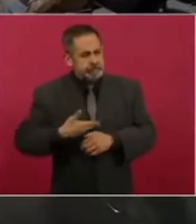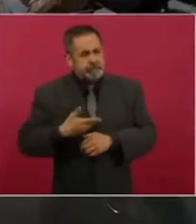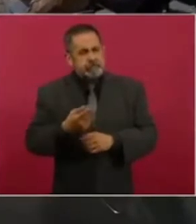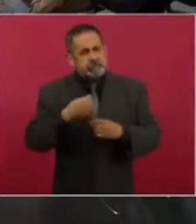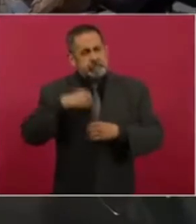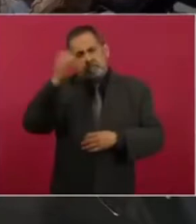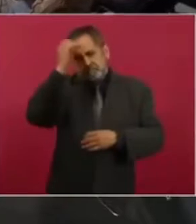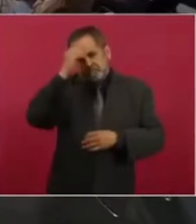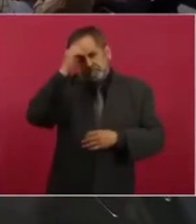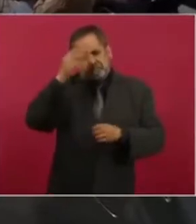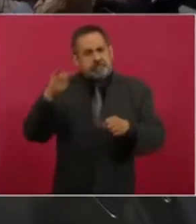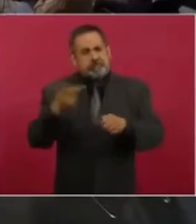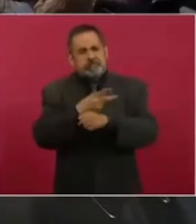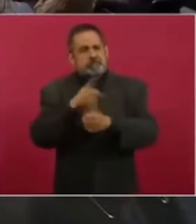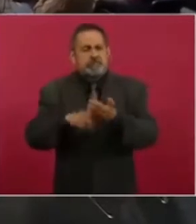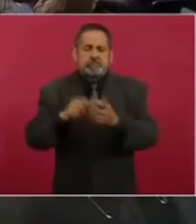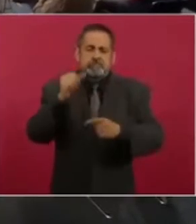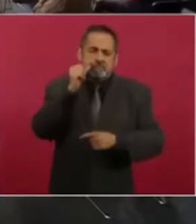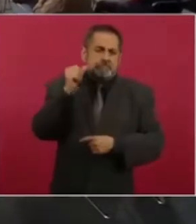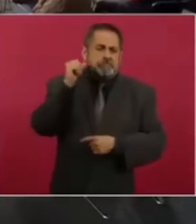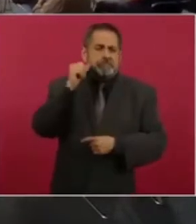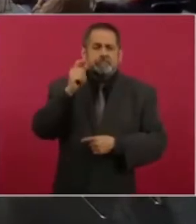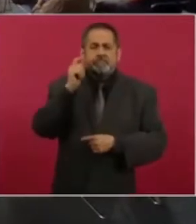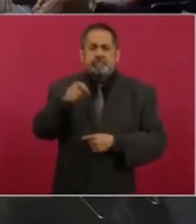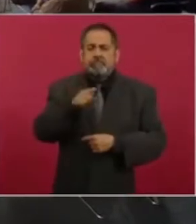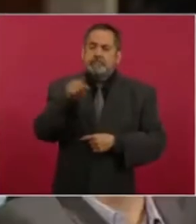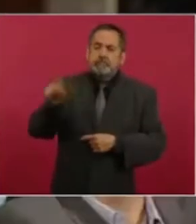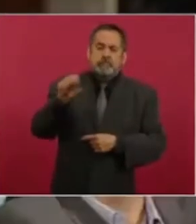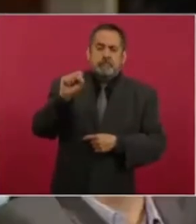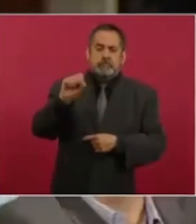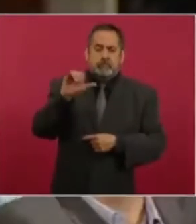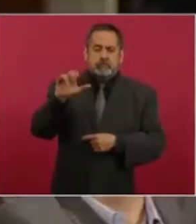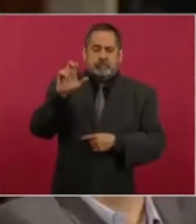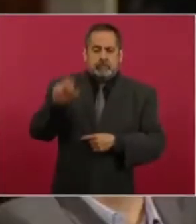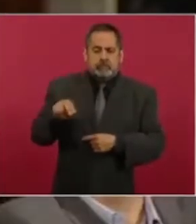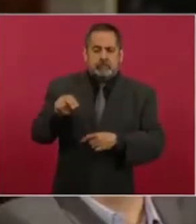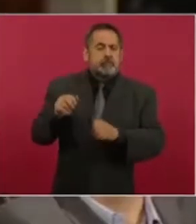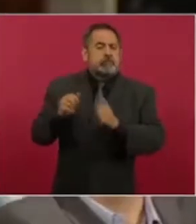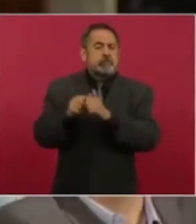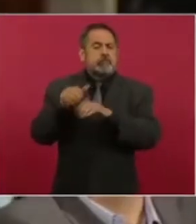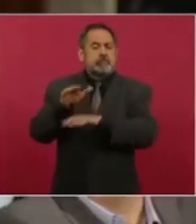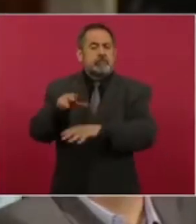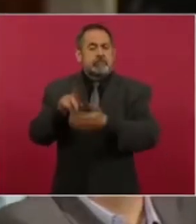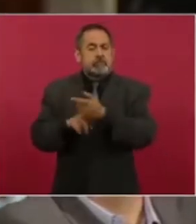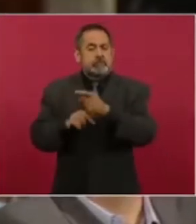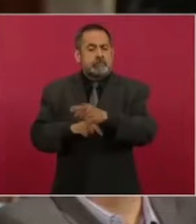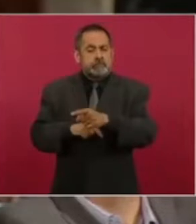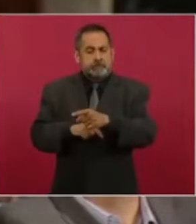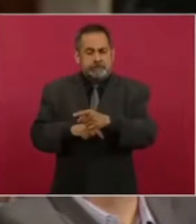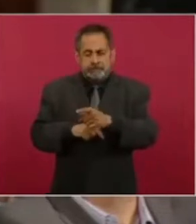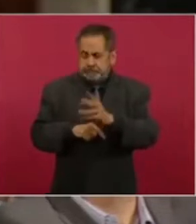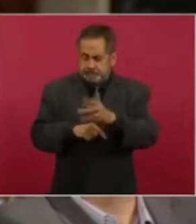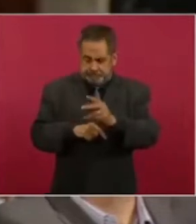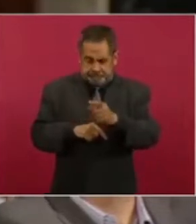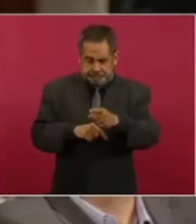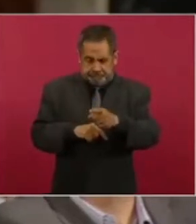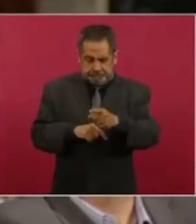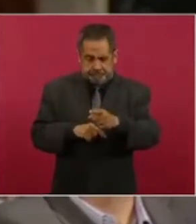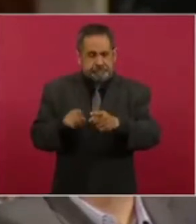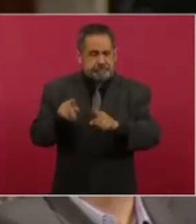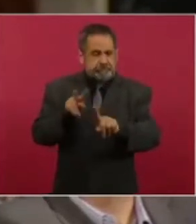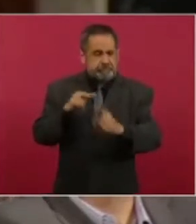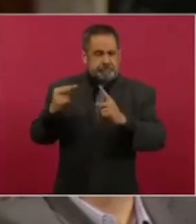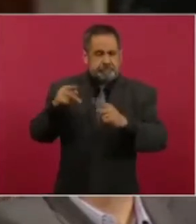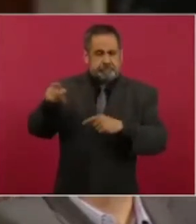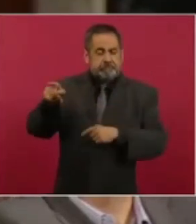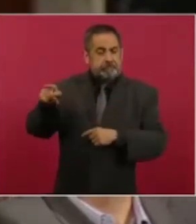que ocurrió ayer tanto en la Suprema Corte relacionado con esta perspectiva